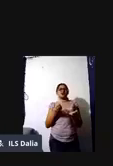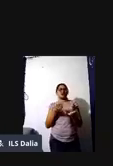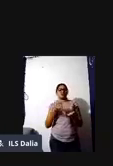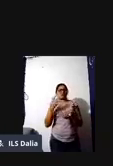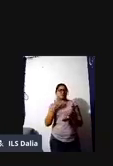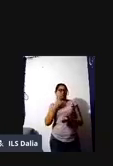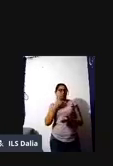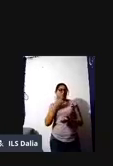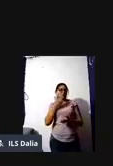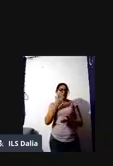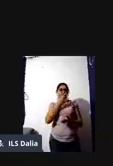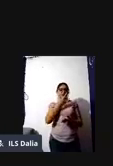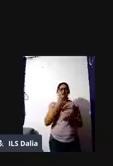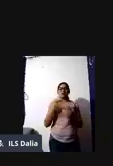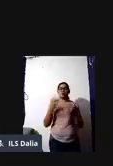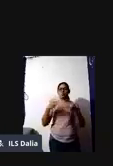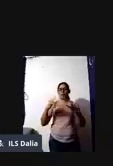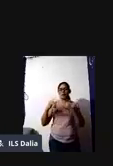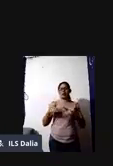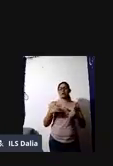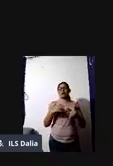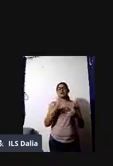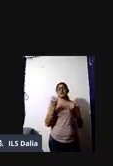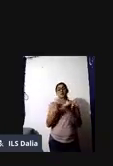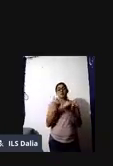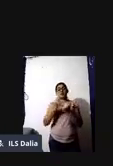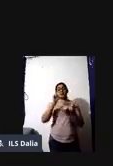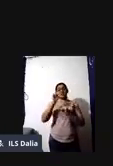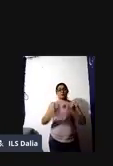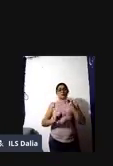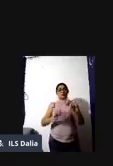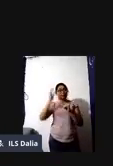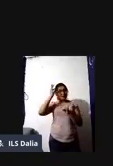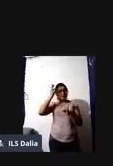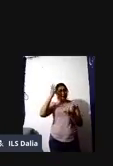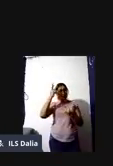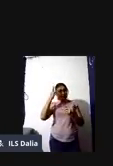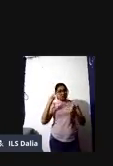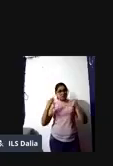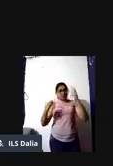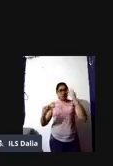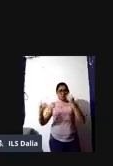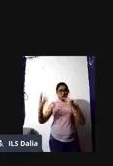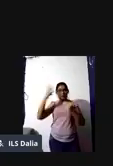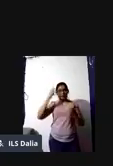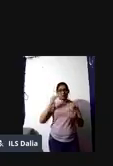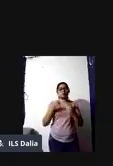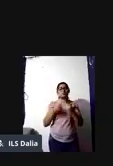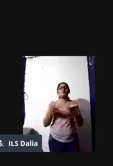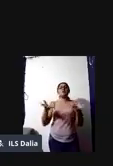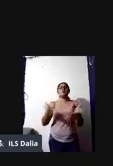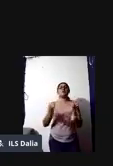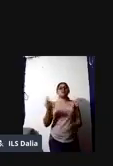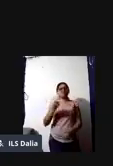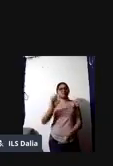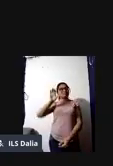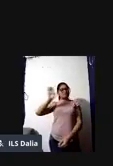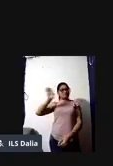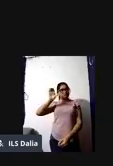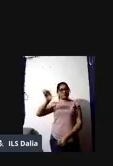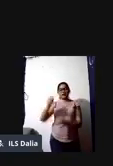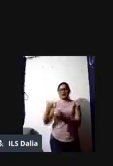teniendo alopecia, ya se nos está cayendo el cabellito o algo así, hay que pedir ayuda, hay que sacar los sentimientos a la